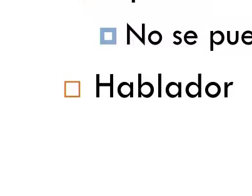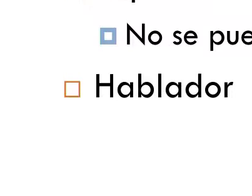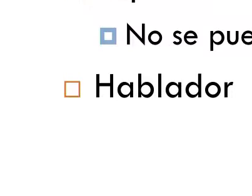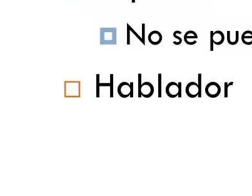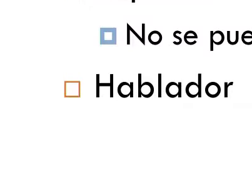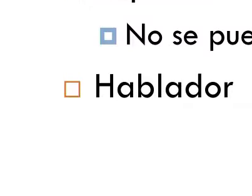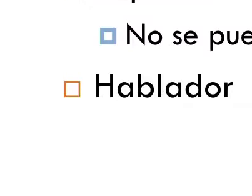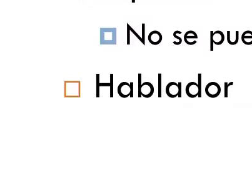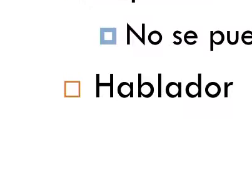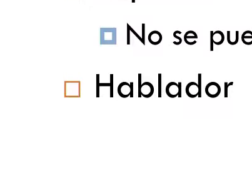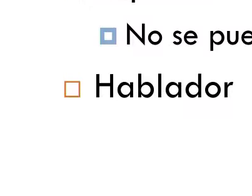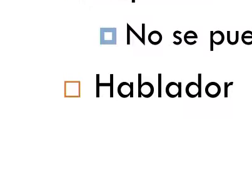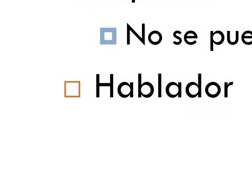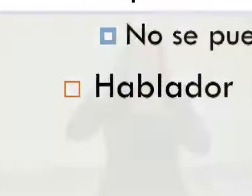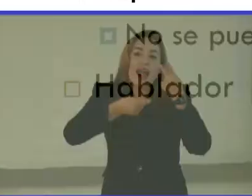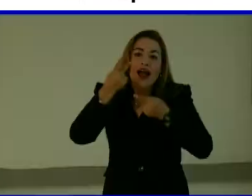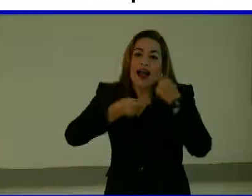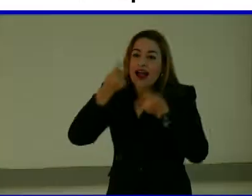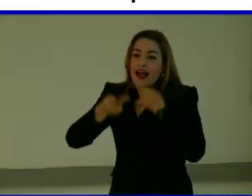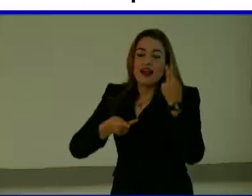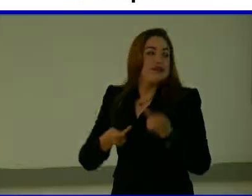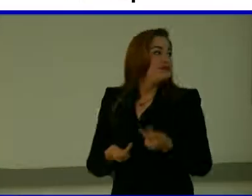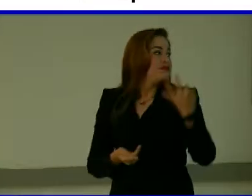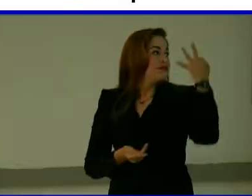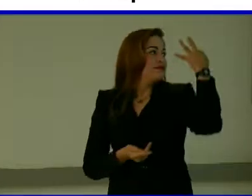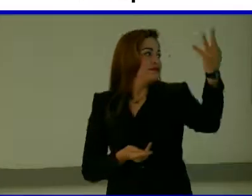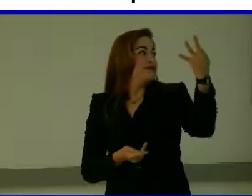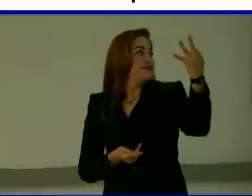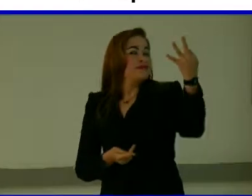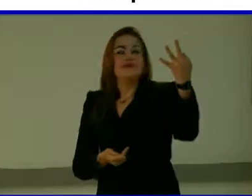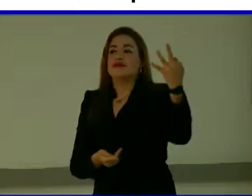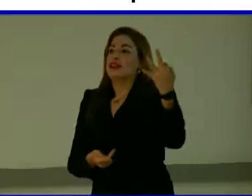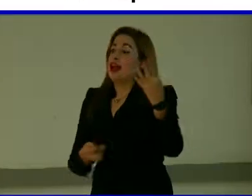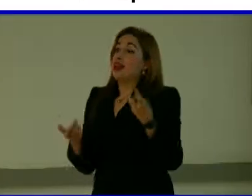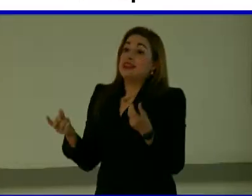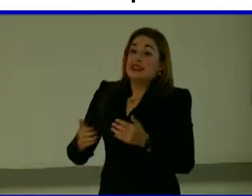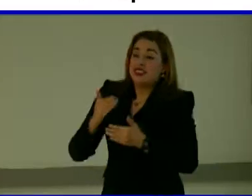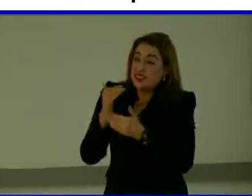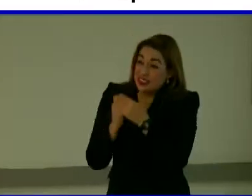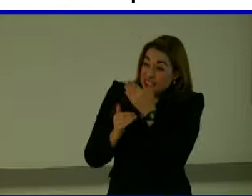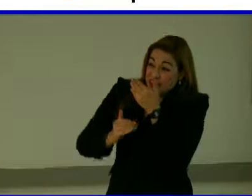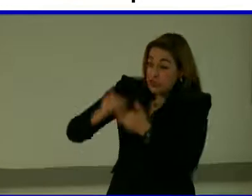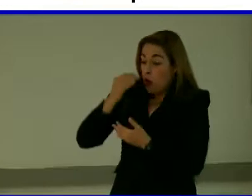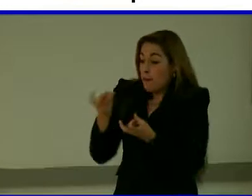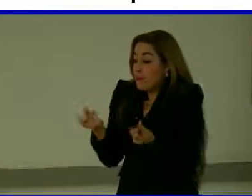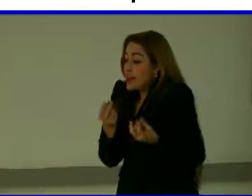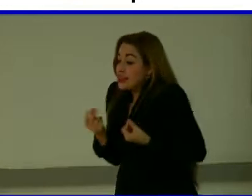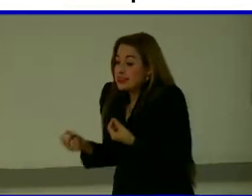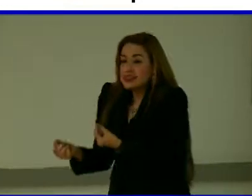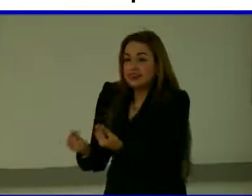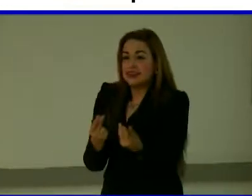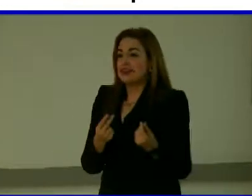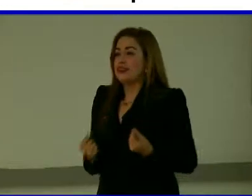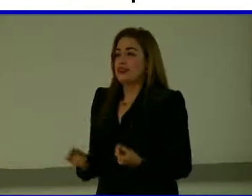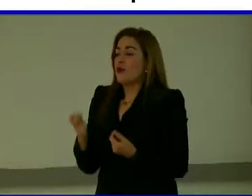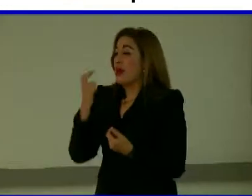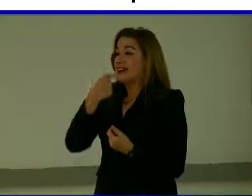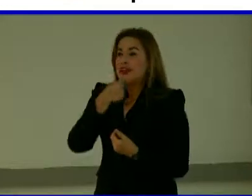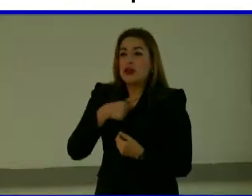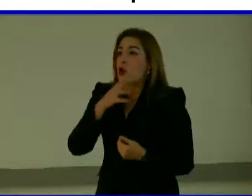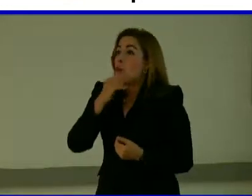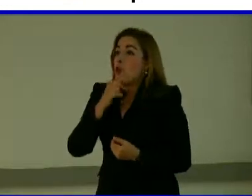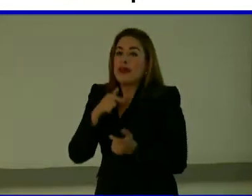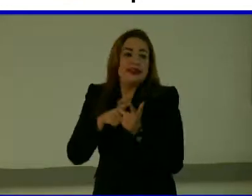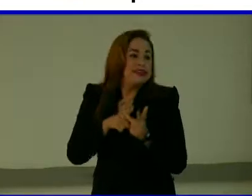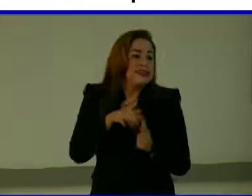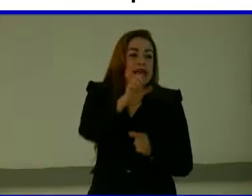El niño que es superactivo no se queda quieto, corre en vez de caminar, lo toca todo, va en motora, no puede dejar de